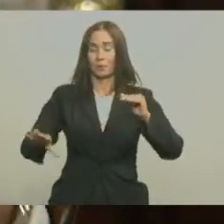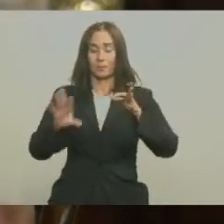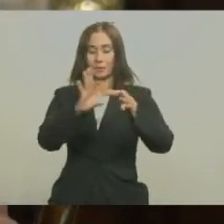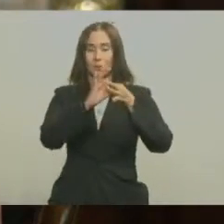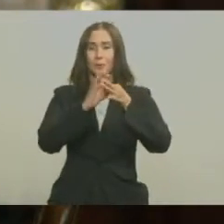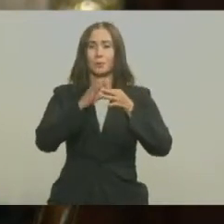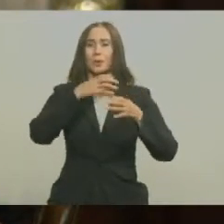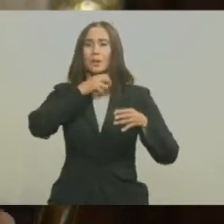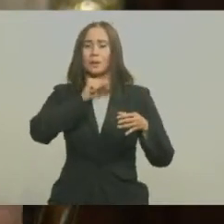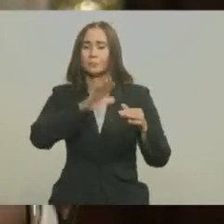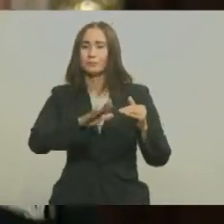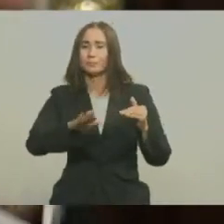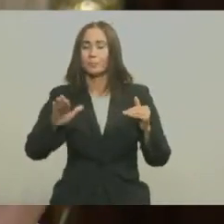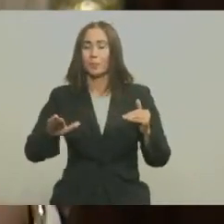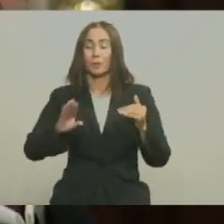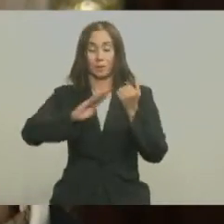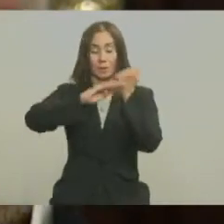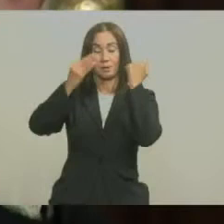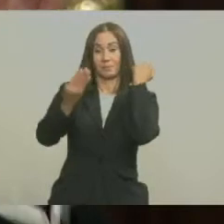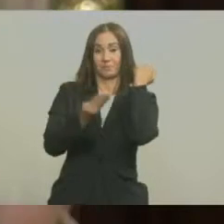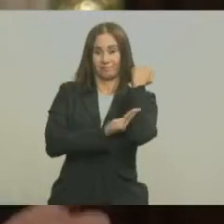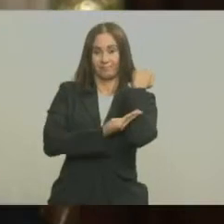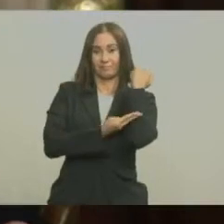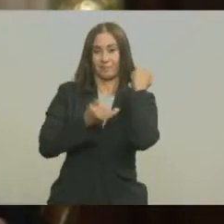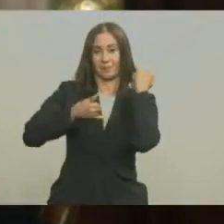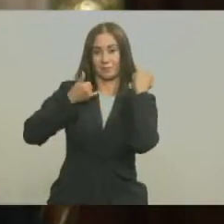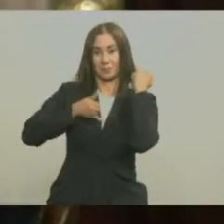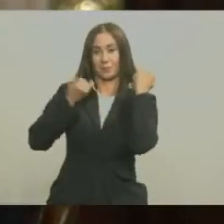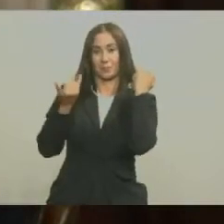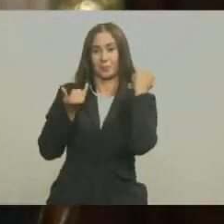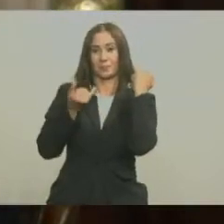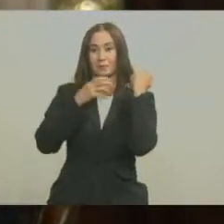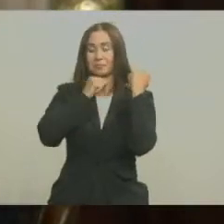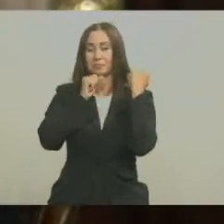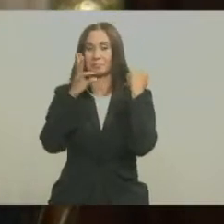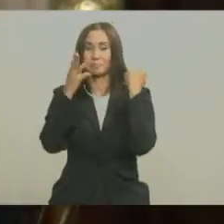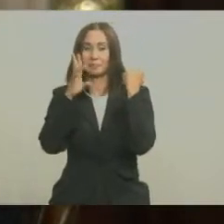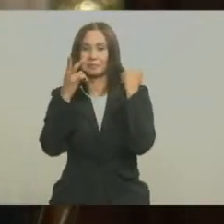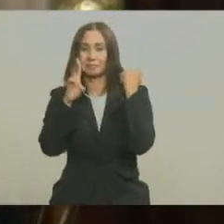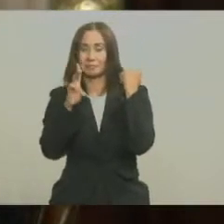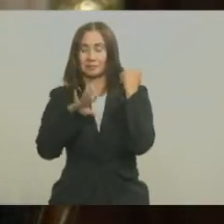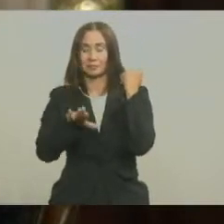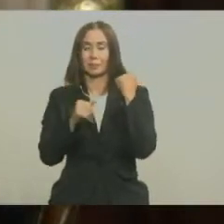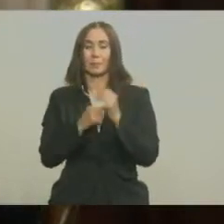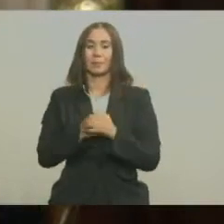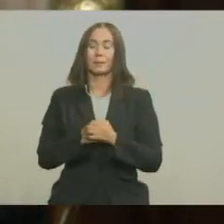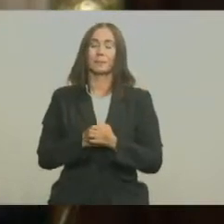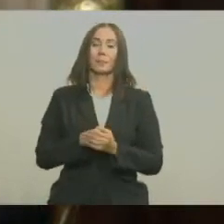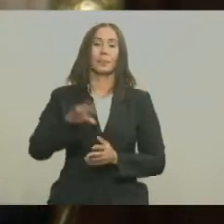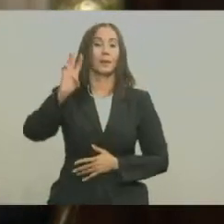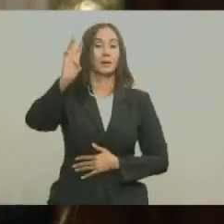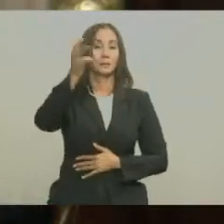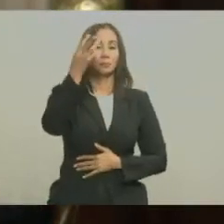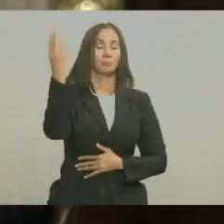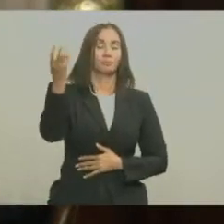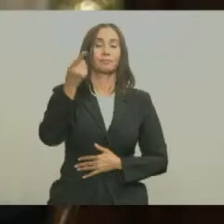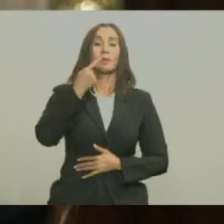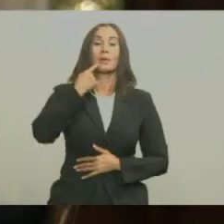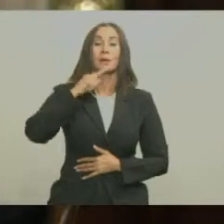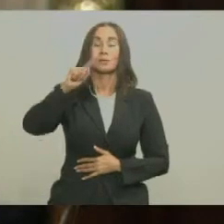uniones tempranas y embarazos en adolescentes. Sexto, anunciamos